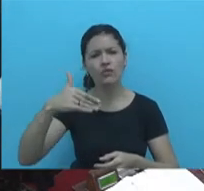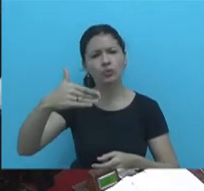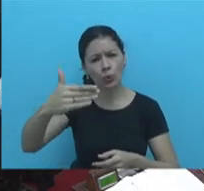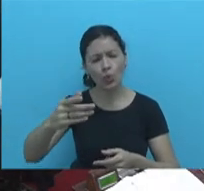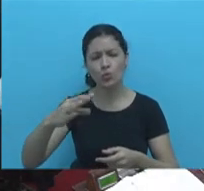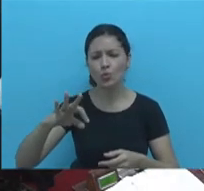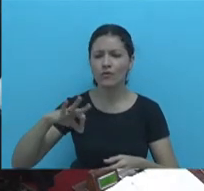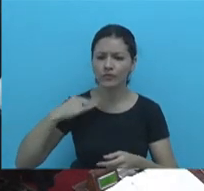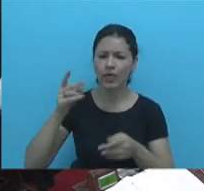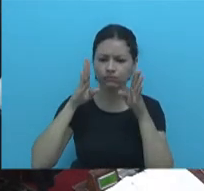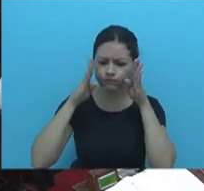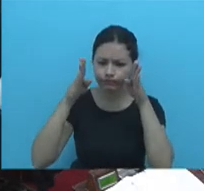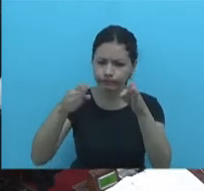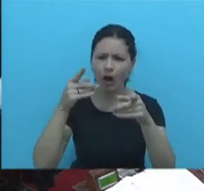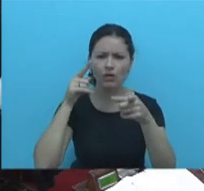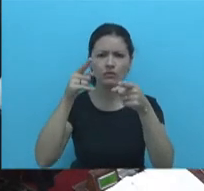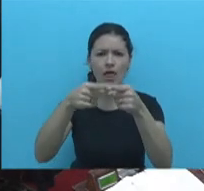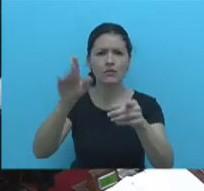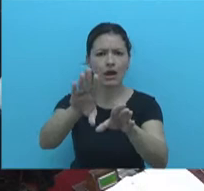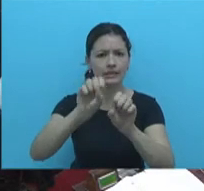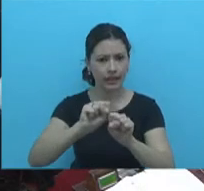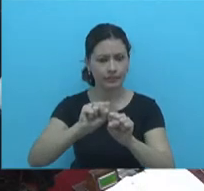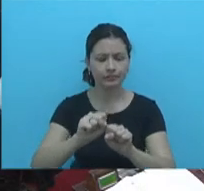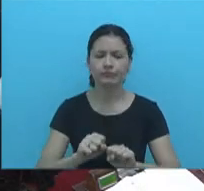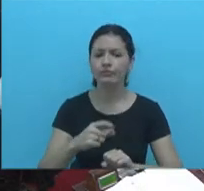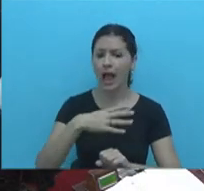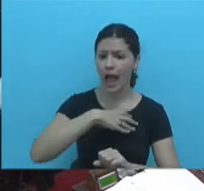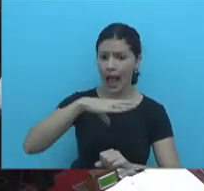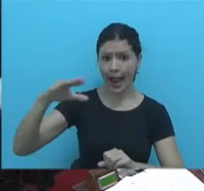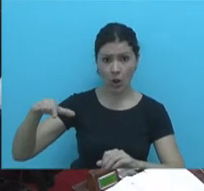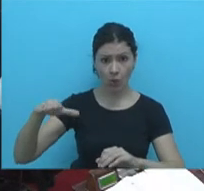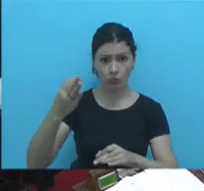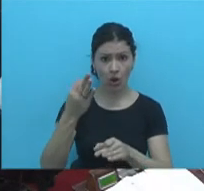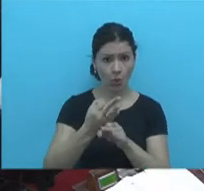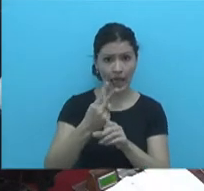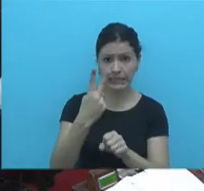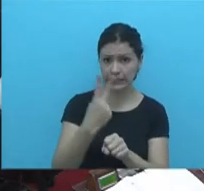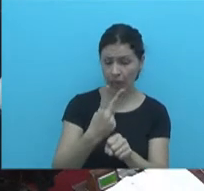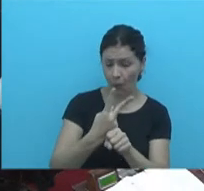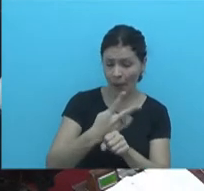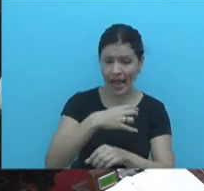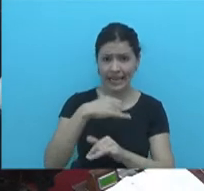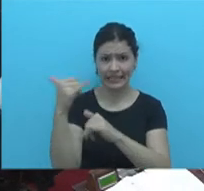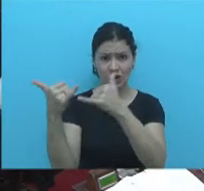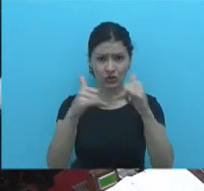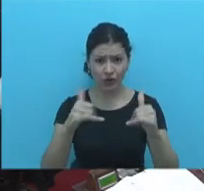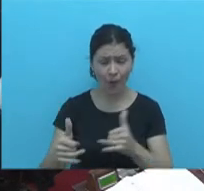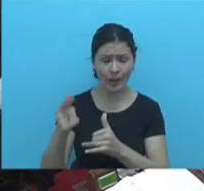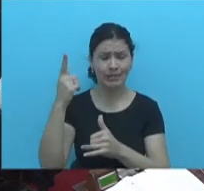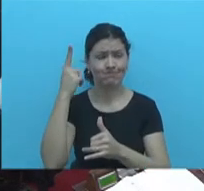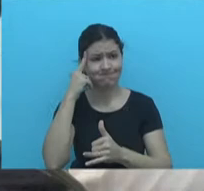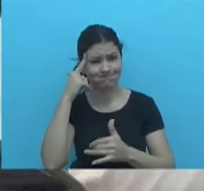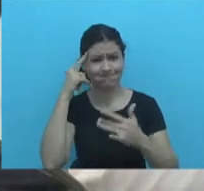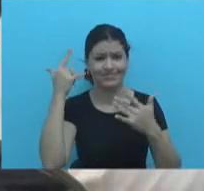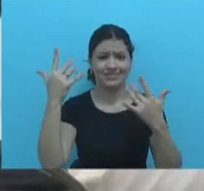el destino que se propone. Al final de la secundaria, el adolescente manifiesta un nuevo periodo de crisis en donde se replantea quién soy yo y a dónde